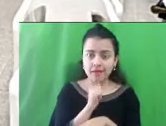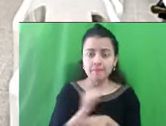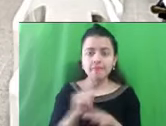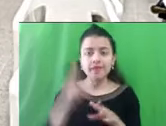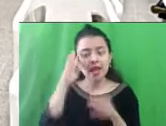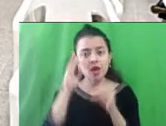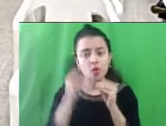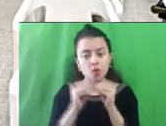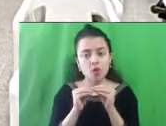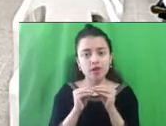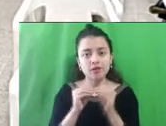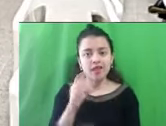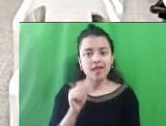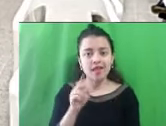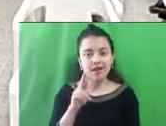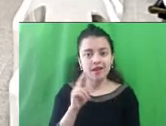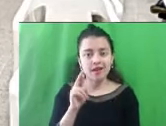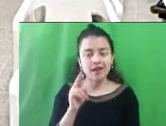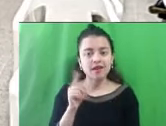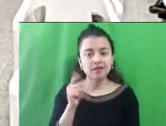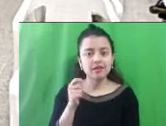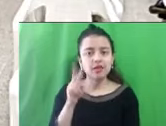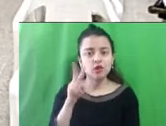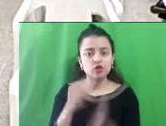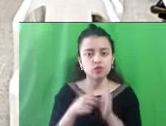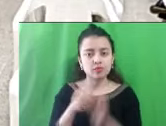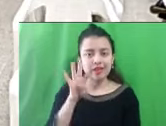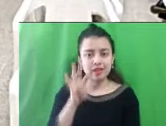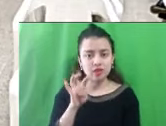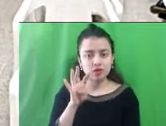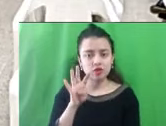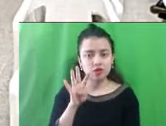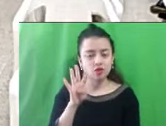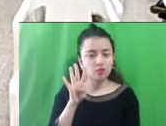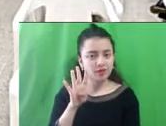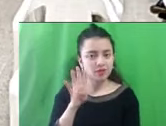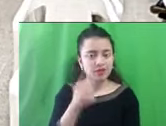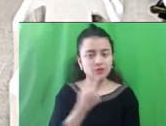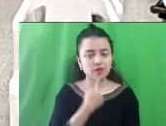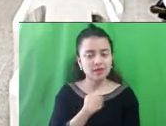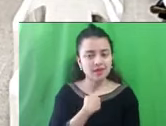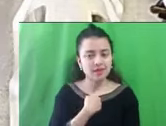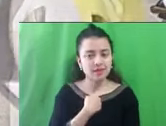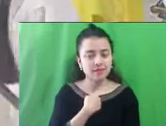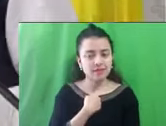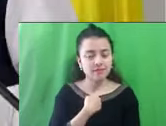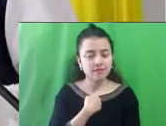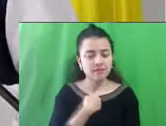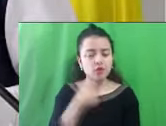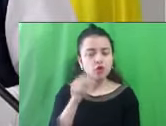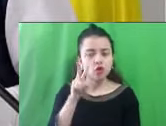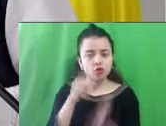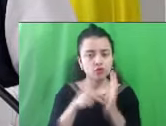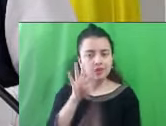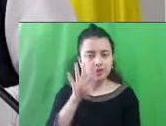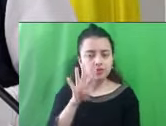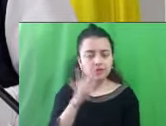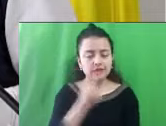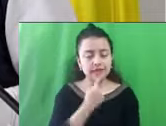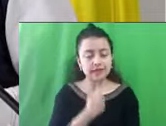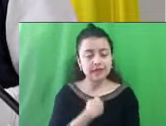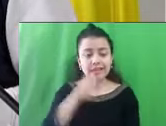nos obligaba que los ingresos que se obtuvieran se debería de hacer un porcentaje y